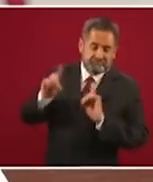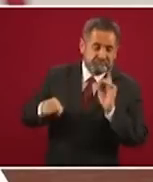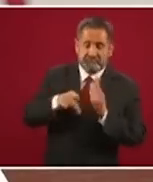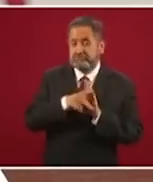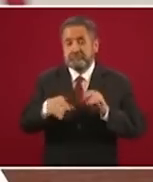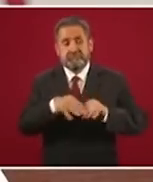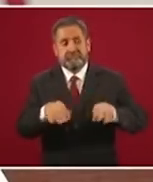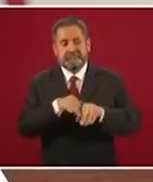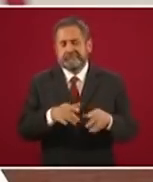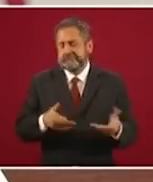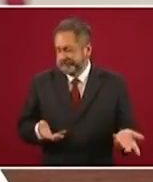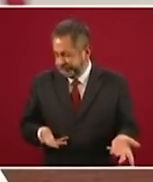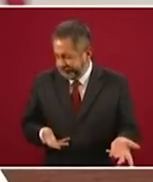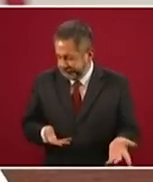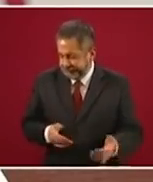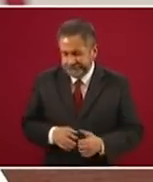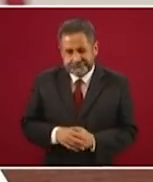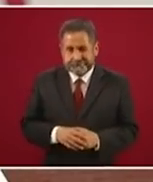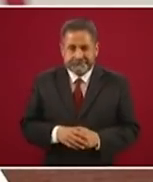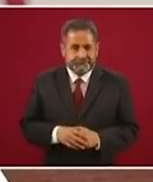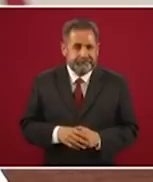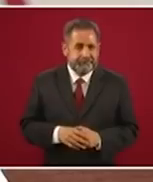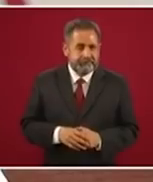el extranjero.